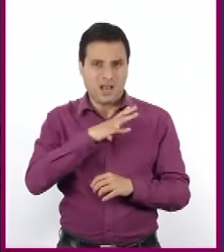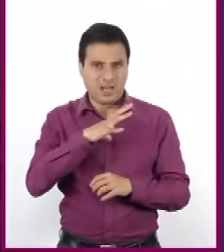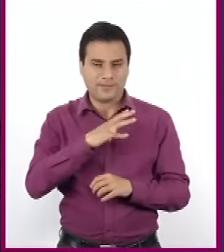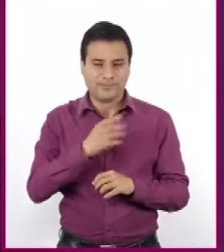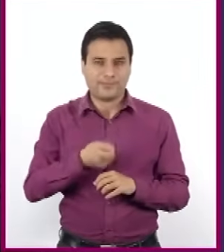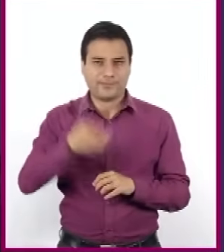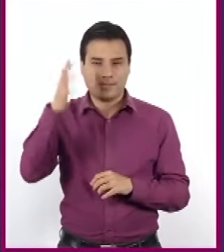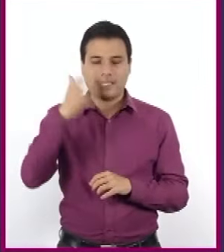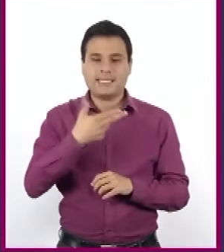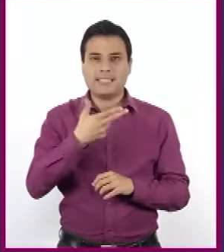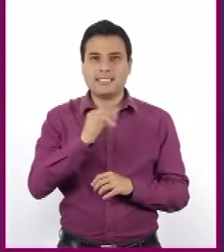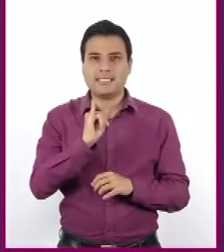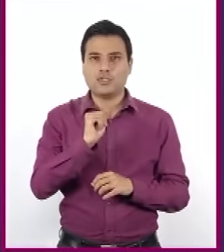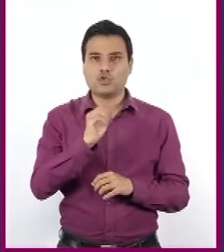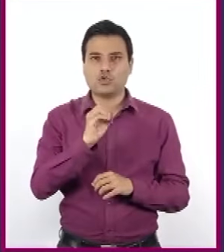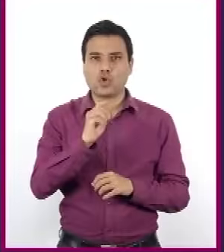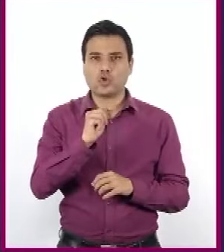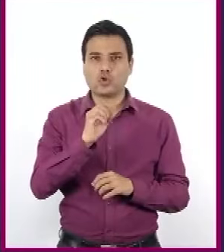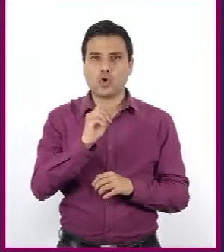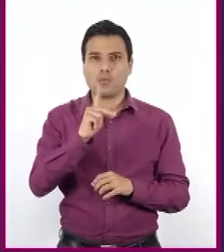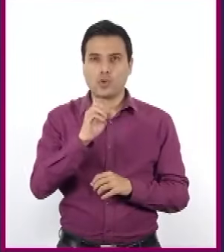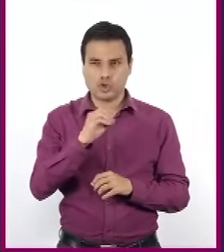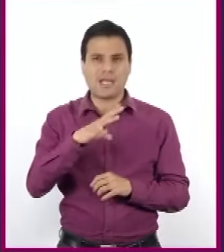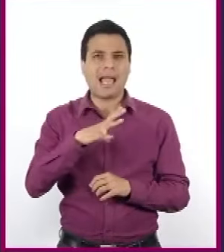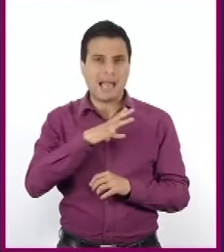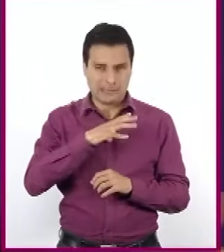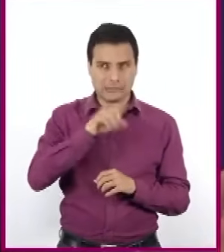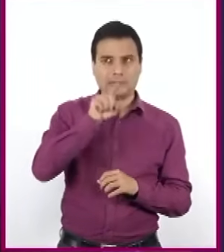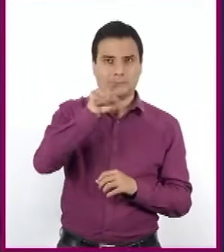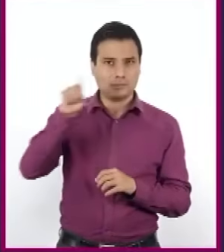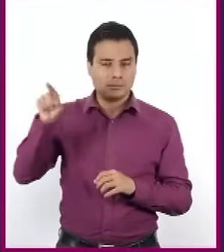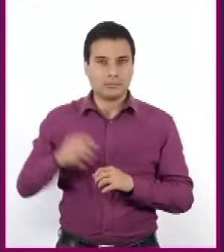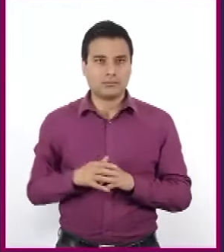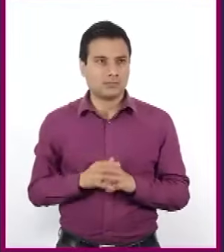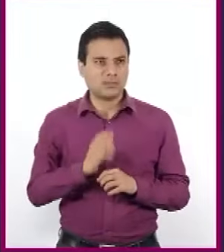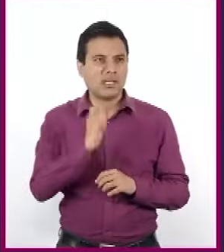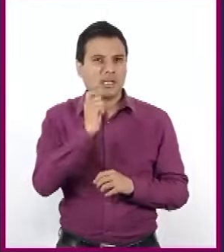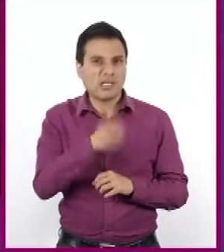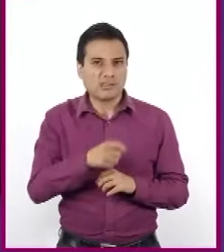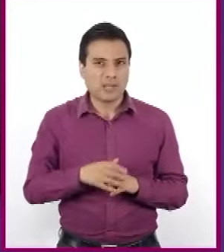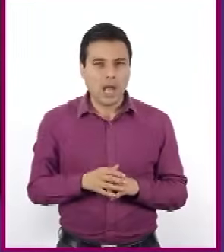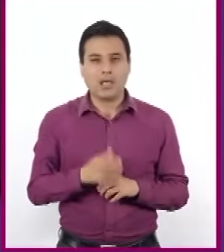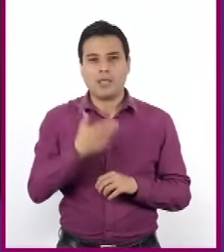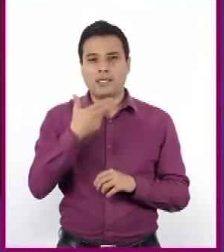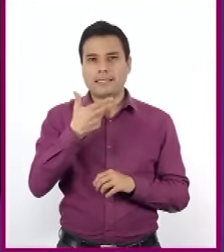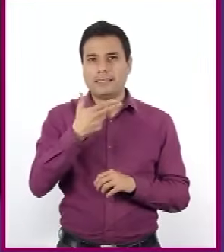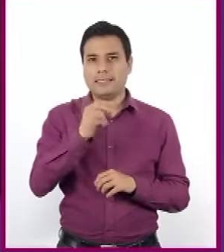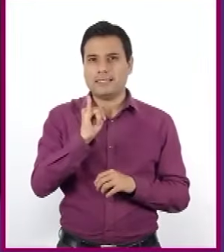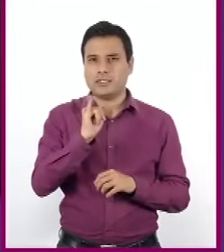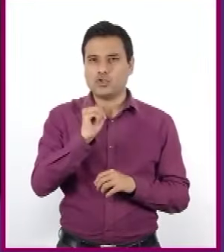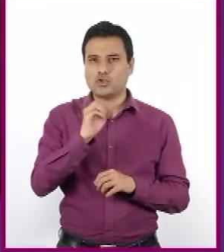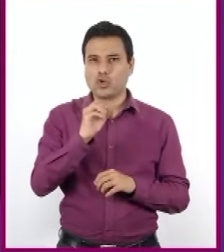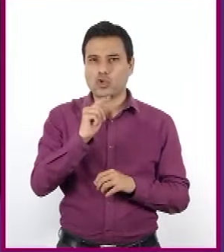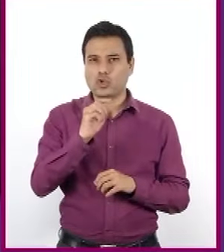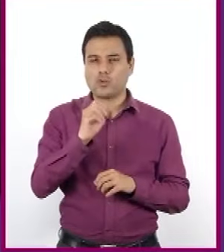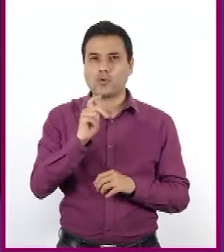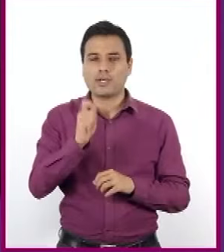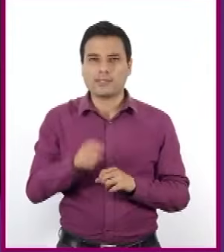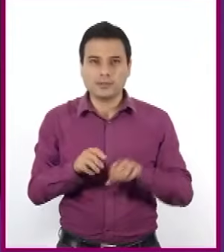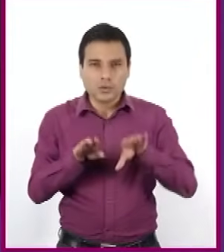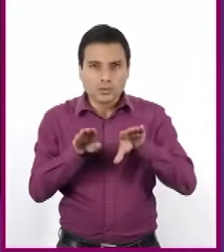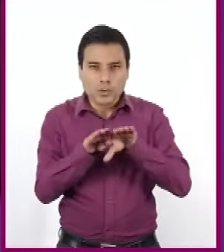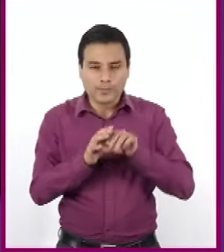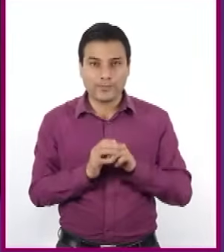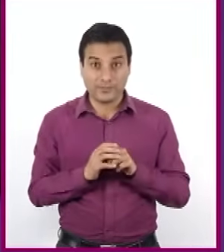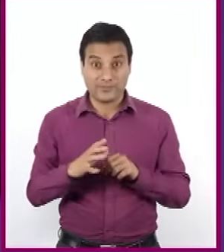isótopos. Maestra Emma, ¿qué es un isótopo? Ah, un isótopo. Los átomos de un elemento químico